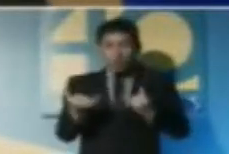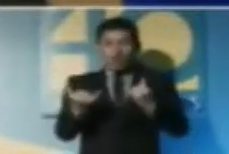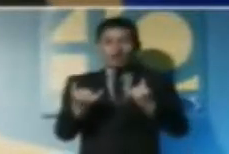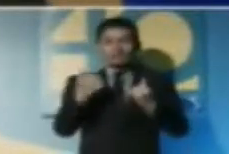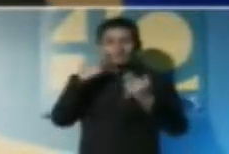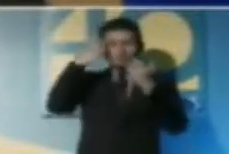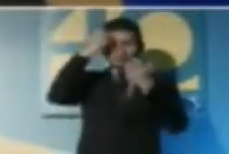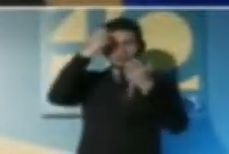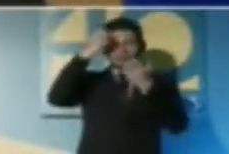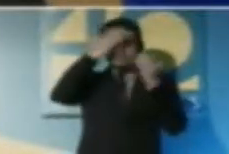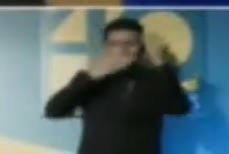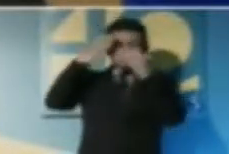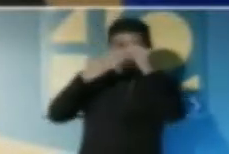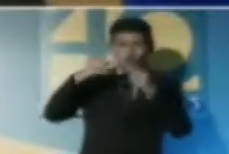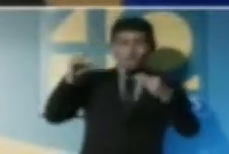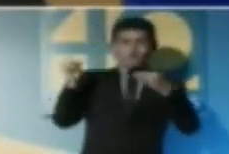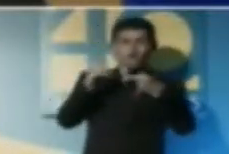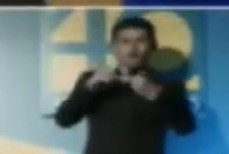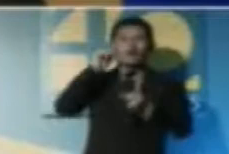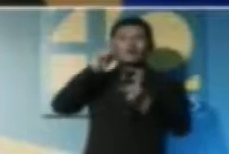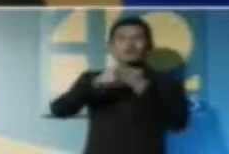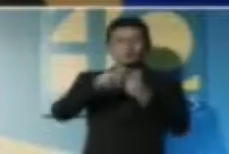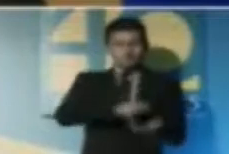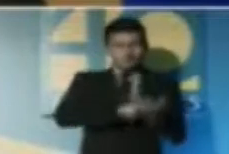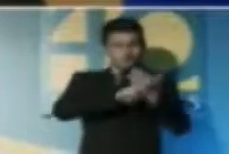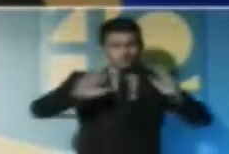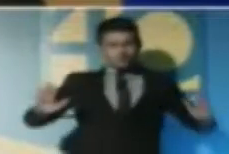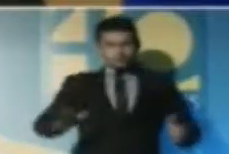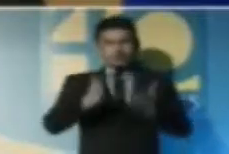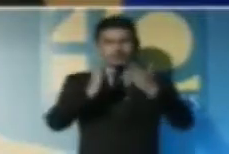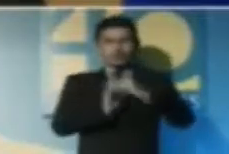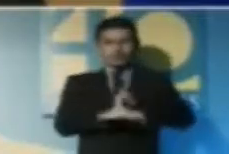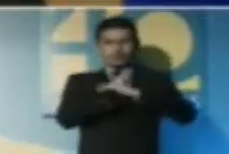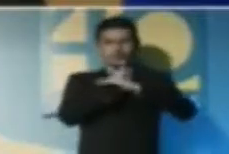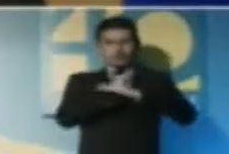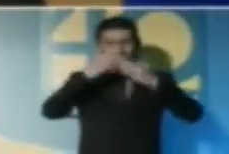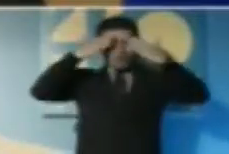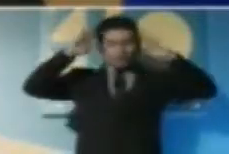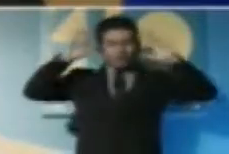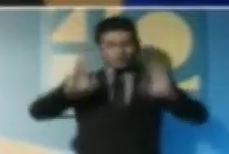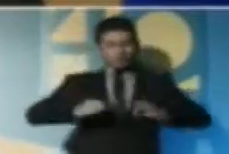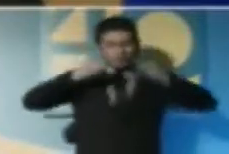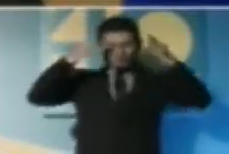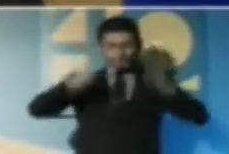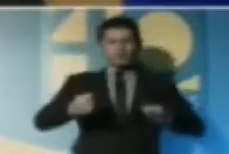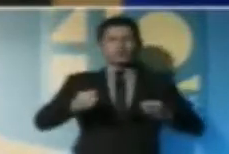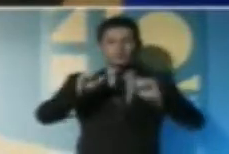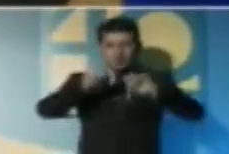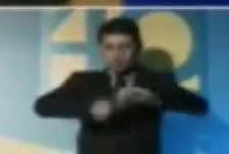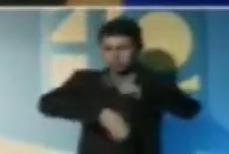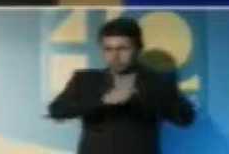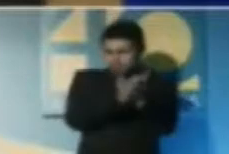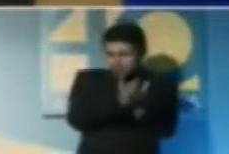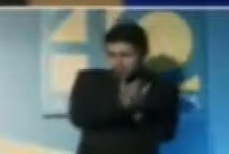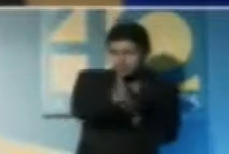foro está relacionado con la recuperación y consolidación de las instituciones democráticas que hagan sostenible en el